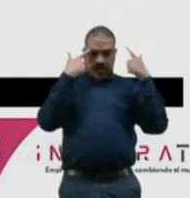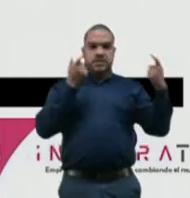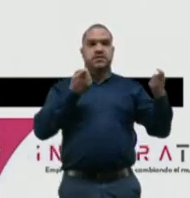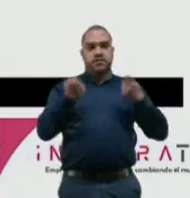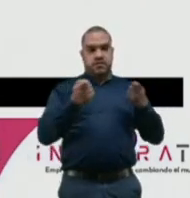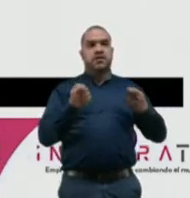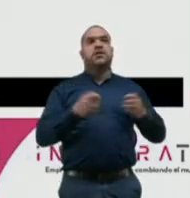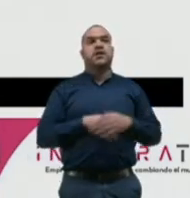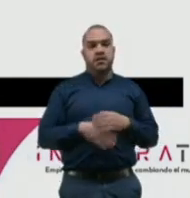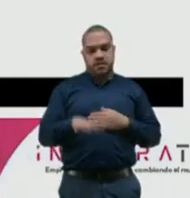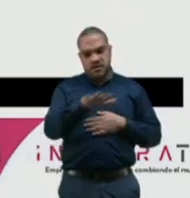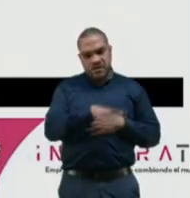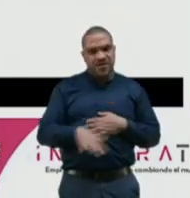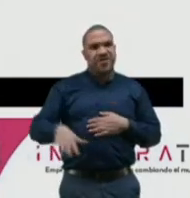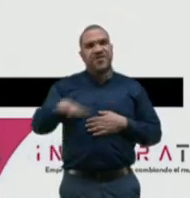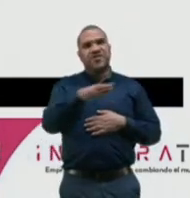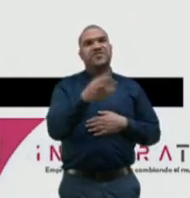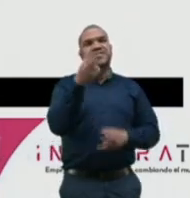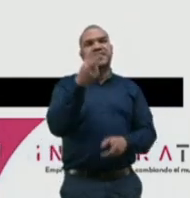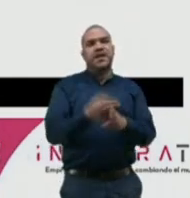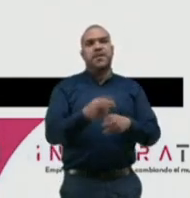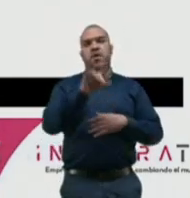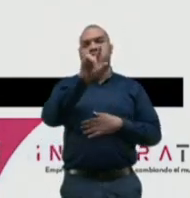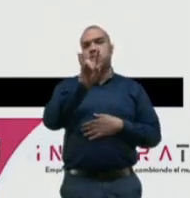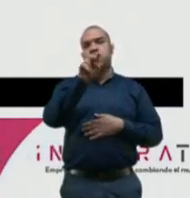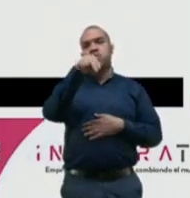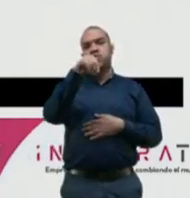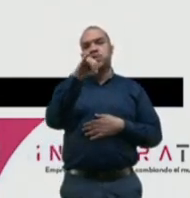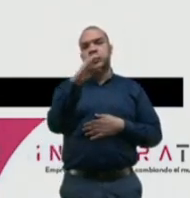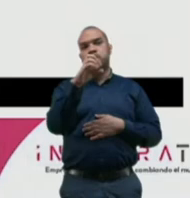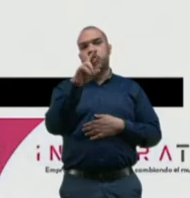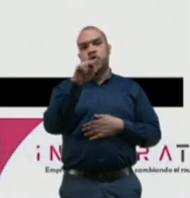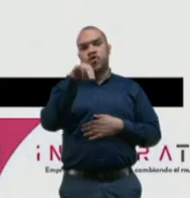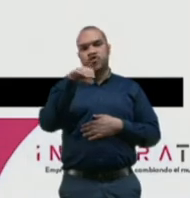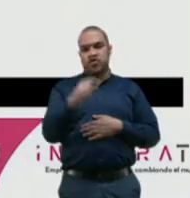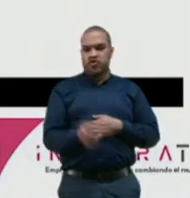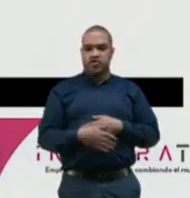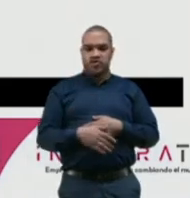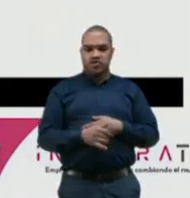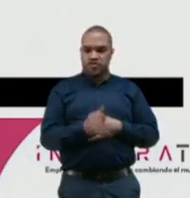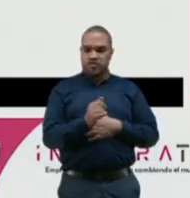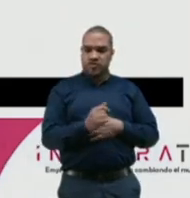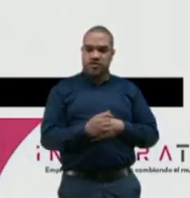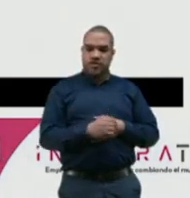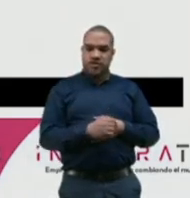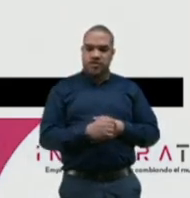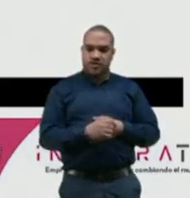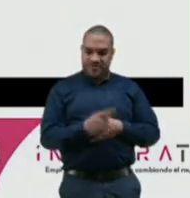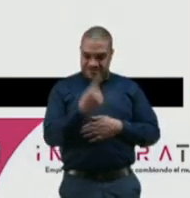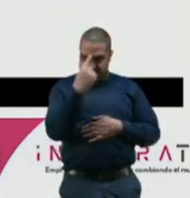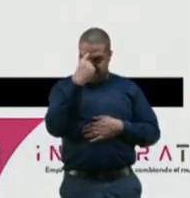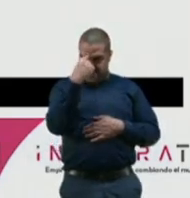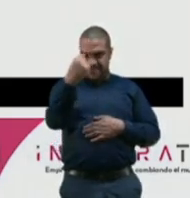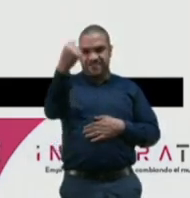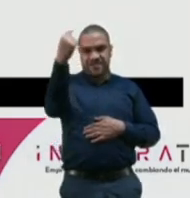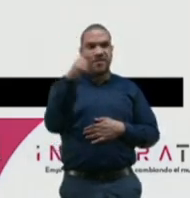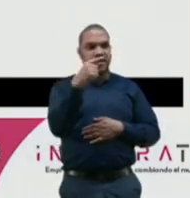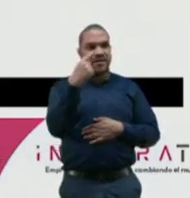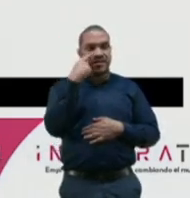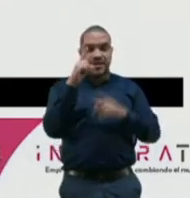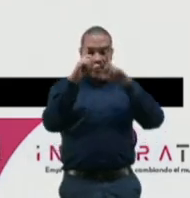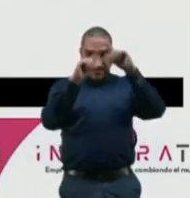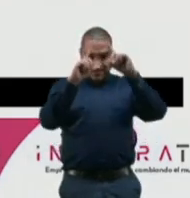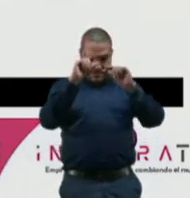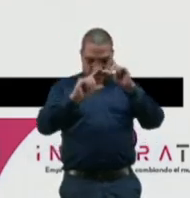Es alinear todas estas estrellas. Así de sencillo, así de simple. Si ustedes son exitosos, van a lograr